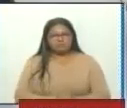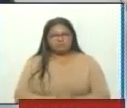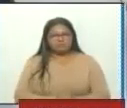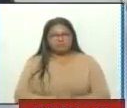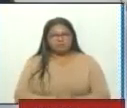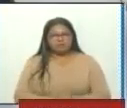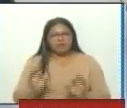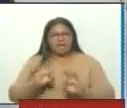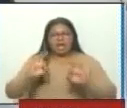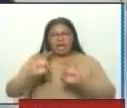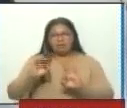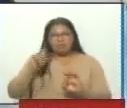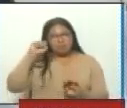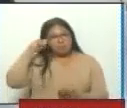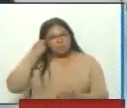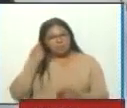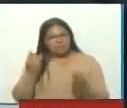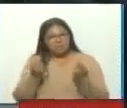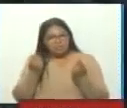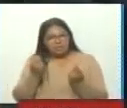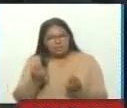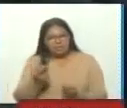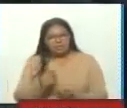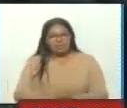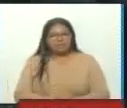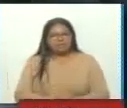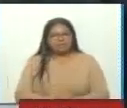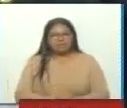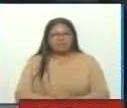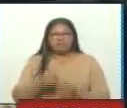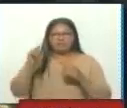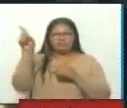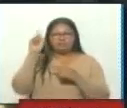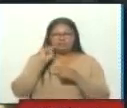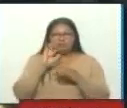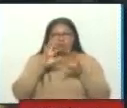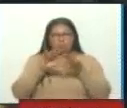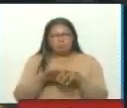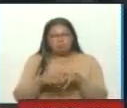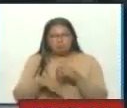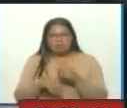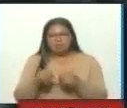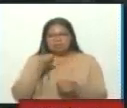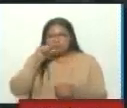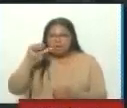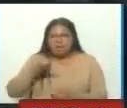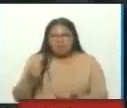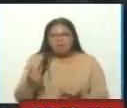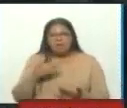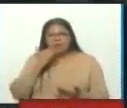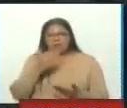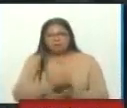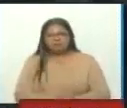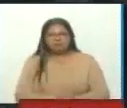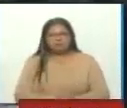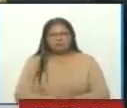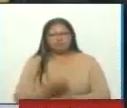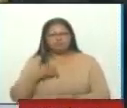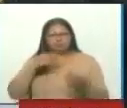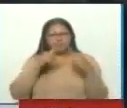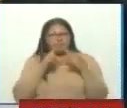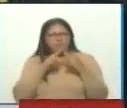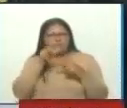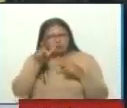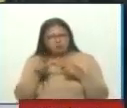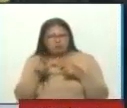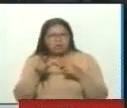se acuerda, ya mira que la antena se le dañó, que si la computadora se le dañó. Yo conozco un comunicador popular de